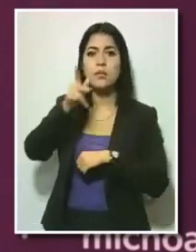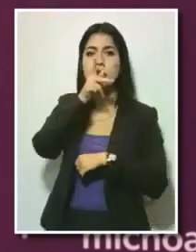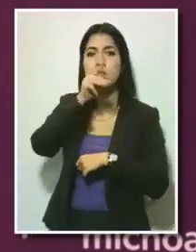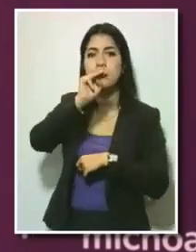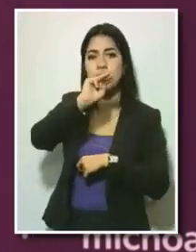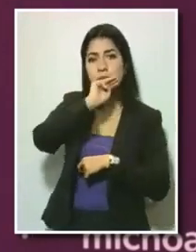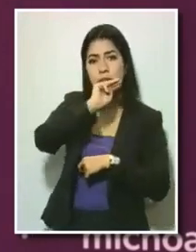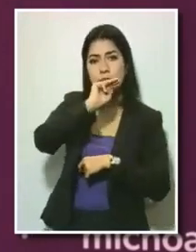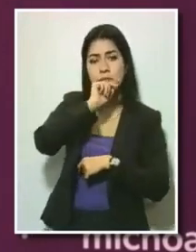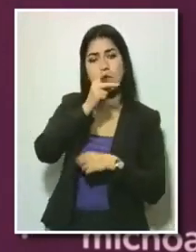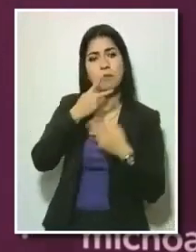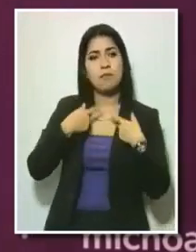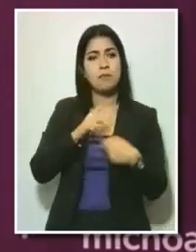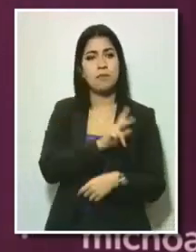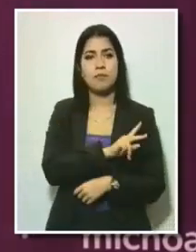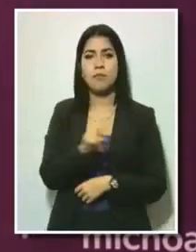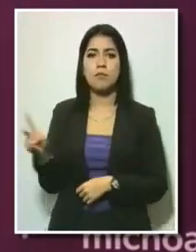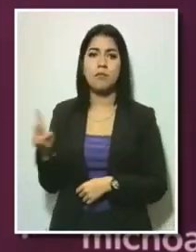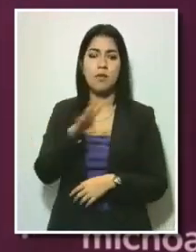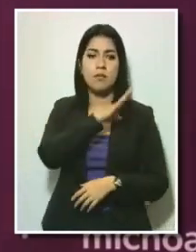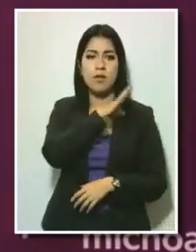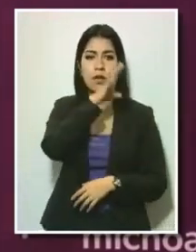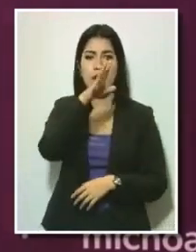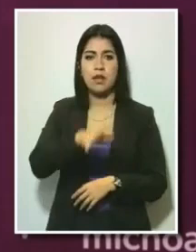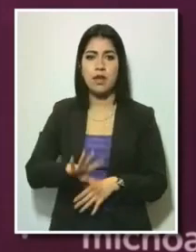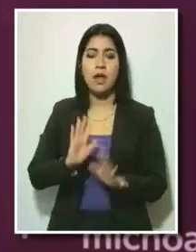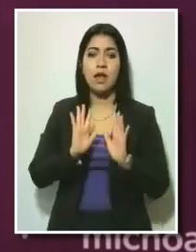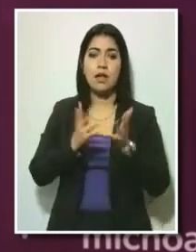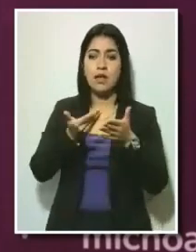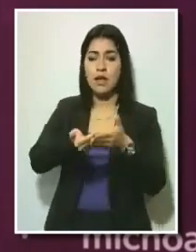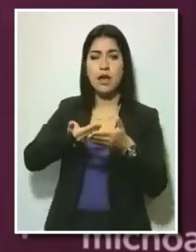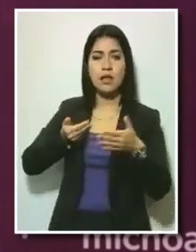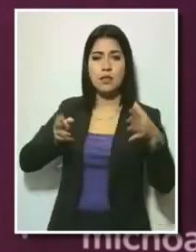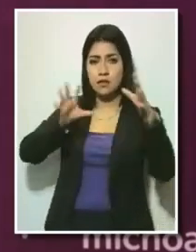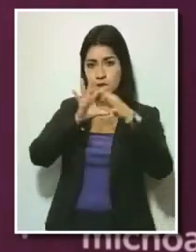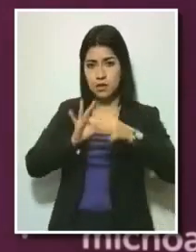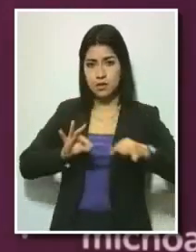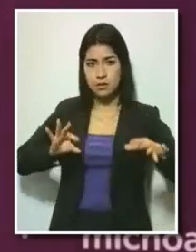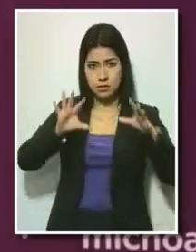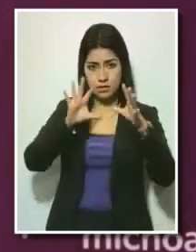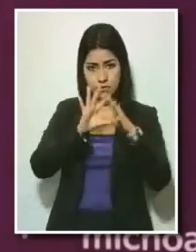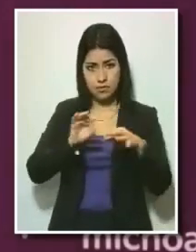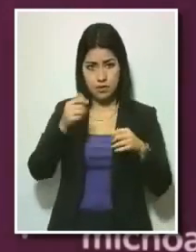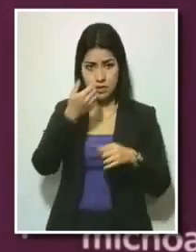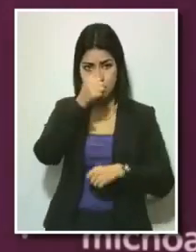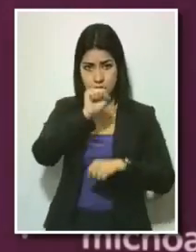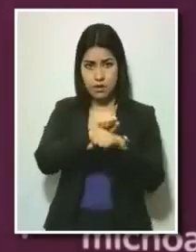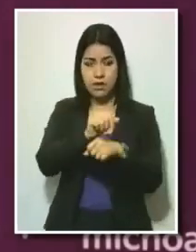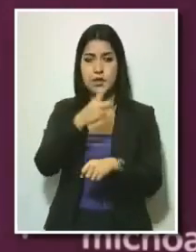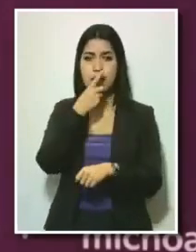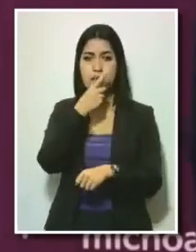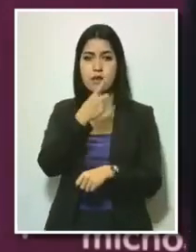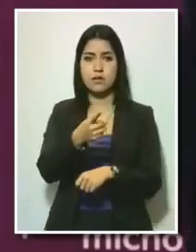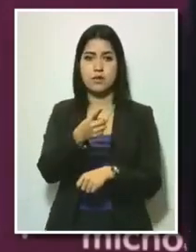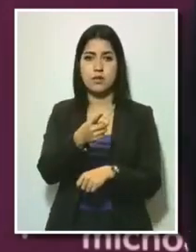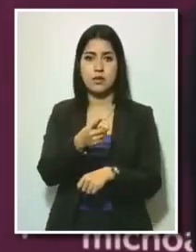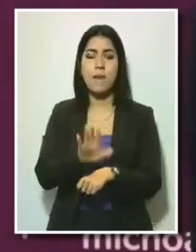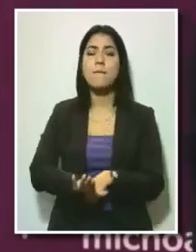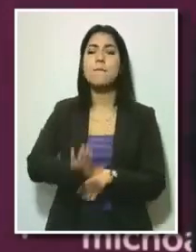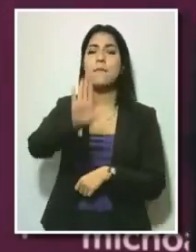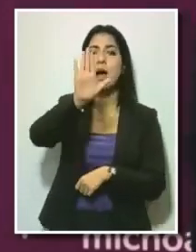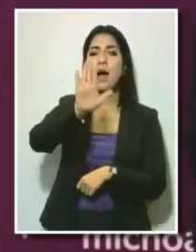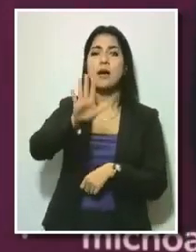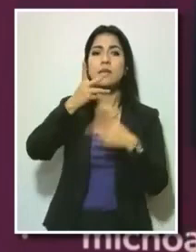todo el público en general. Como bien ya dijo nuestra secretaria, nos parece que quien